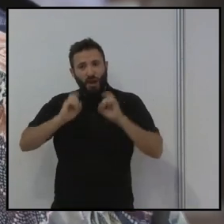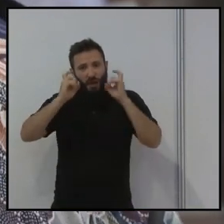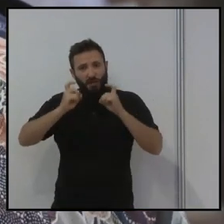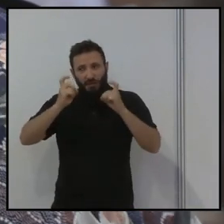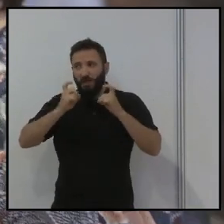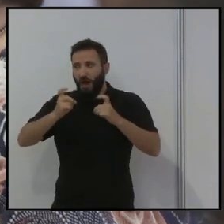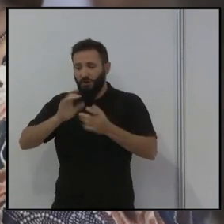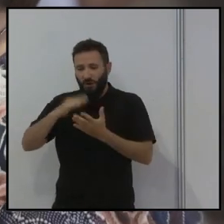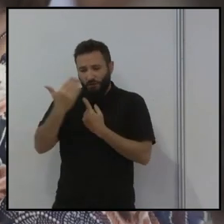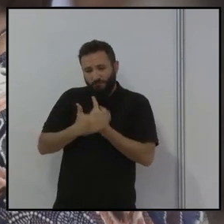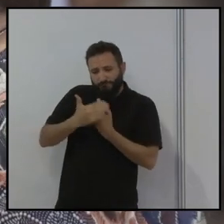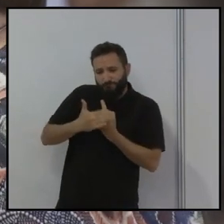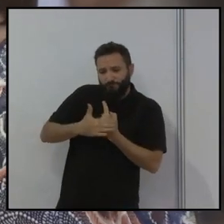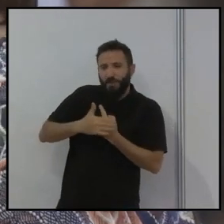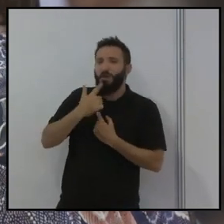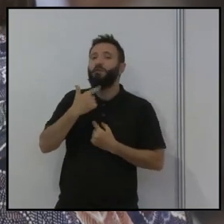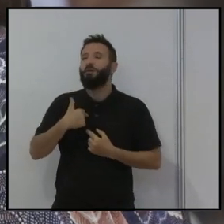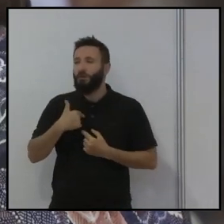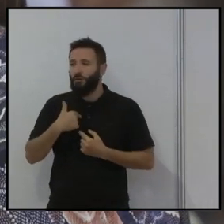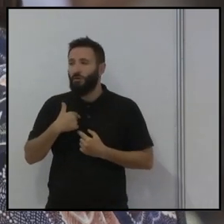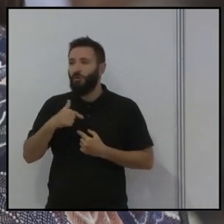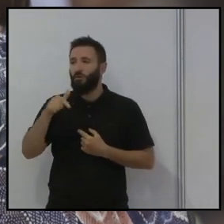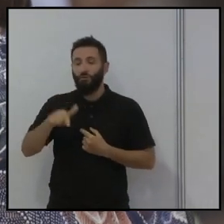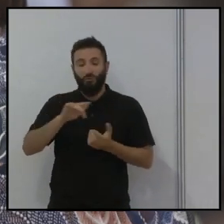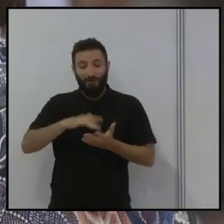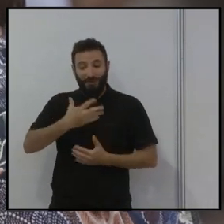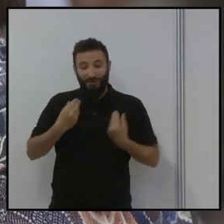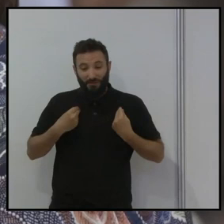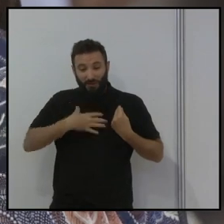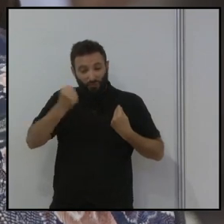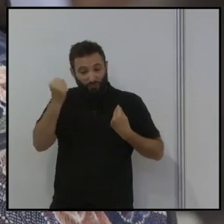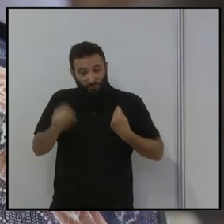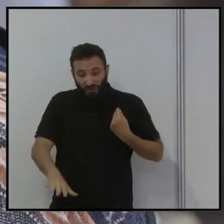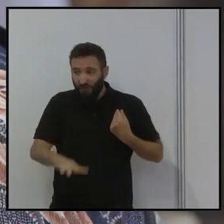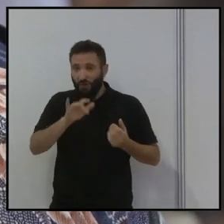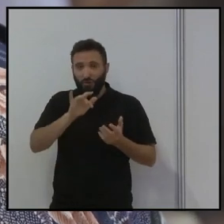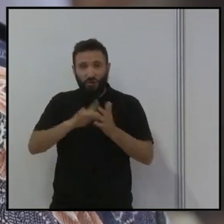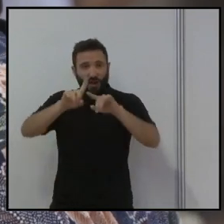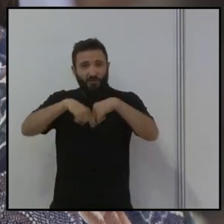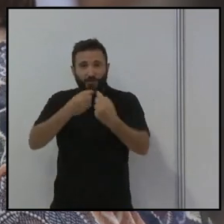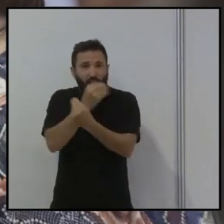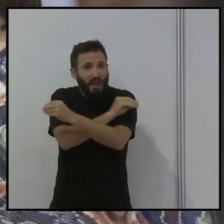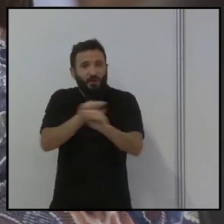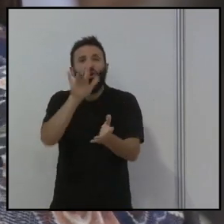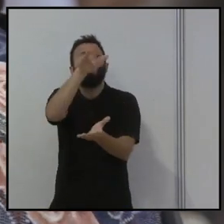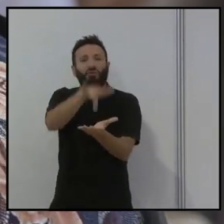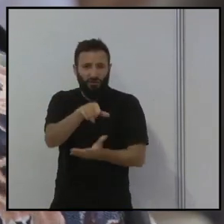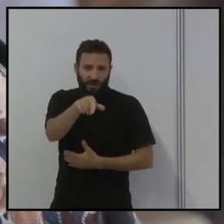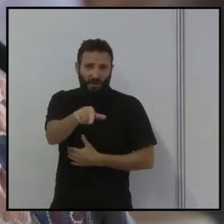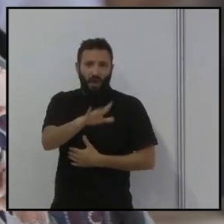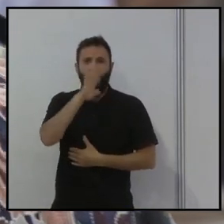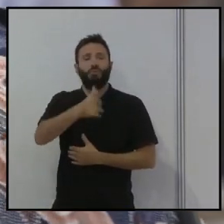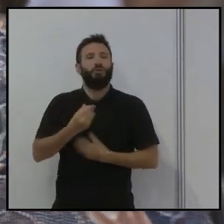consuelo, me dijo, pues Sara, los suicidios ocurren en las mejores familias porque se ha